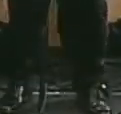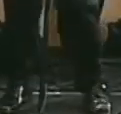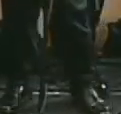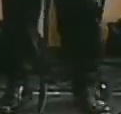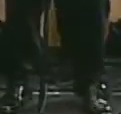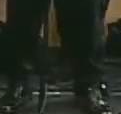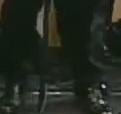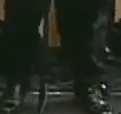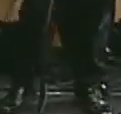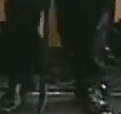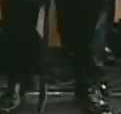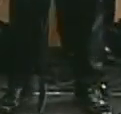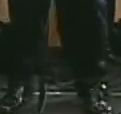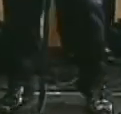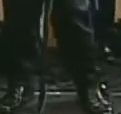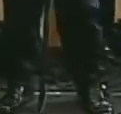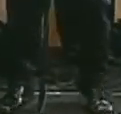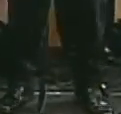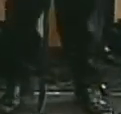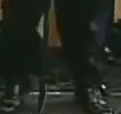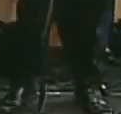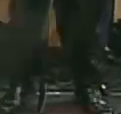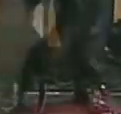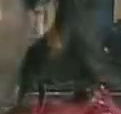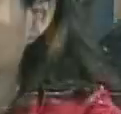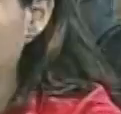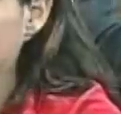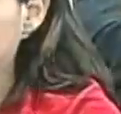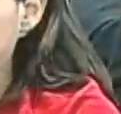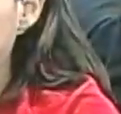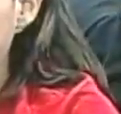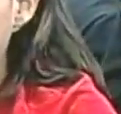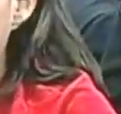Sentimiento de mi pueblo, nacido en